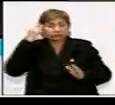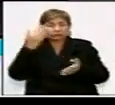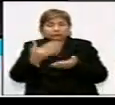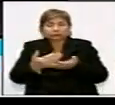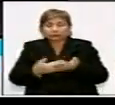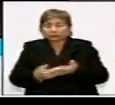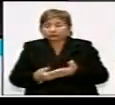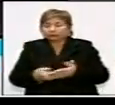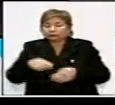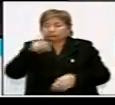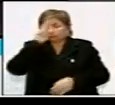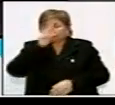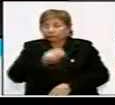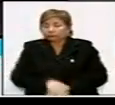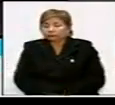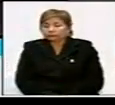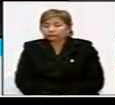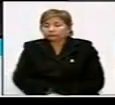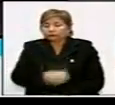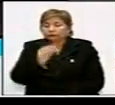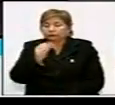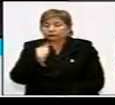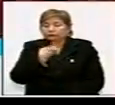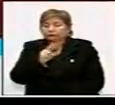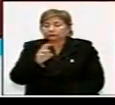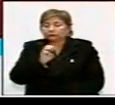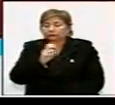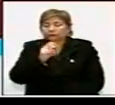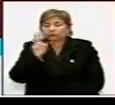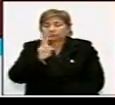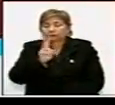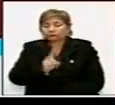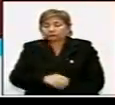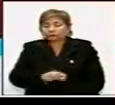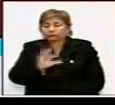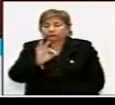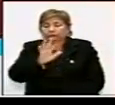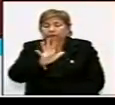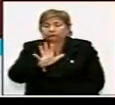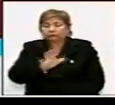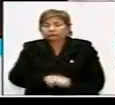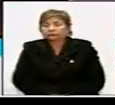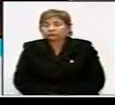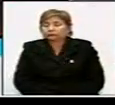del perú galarreta verde 95